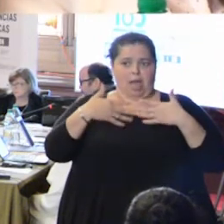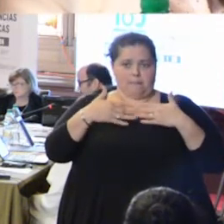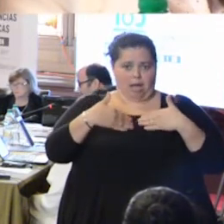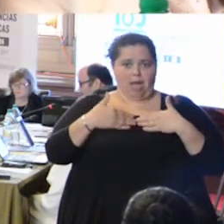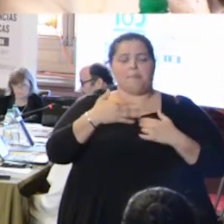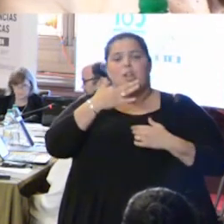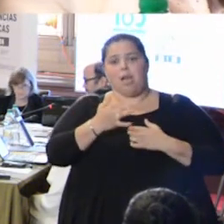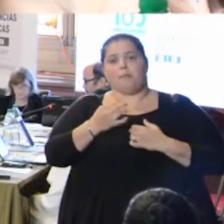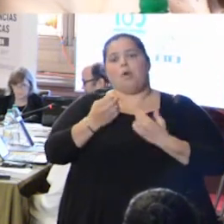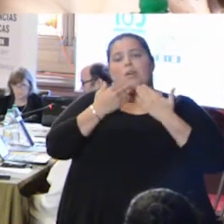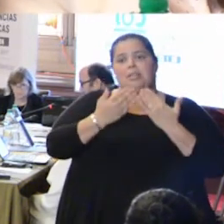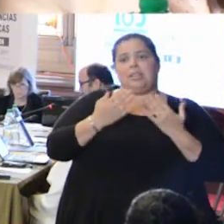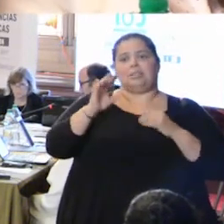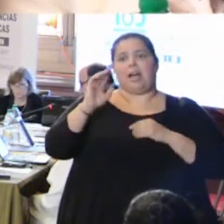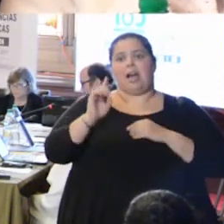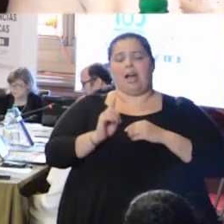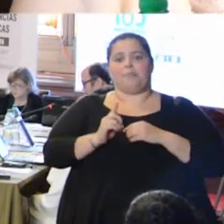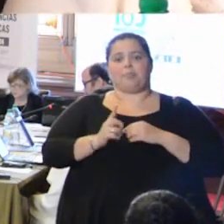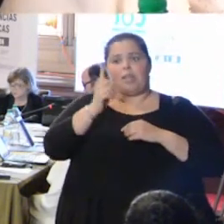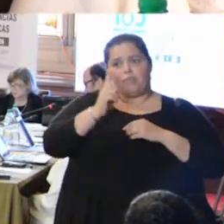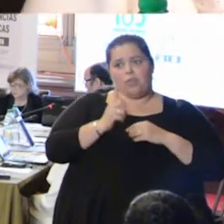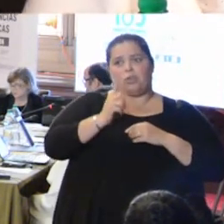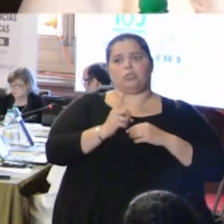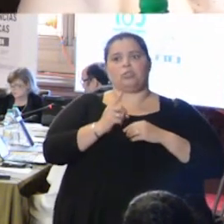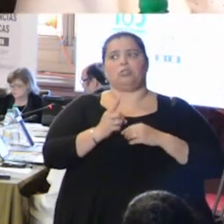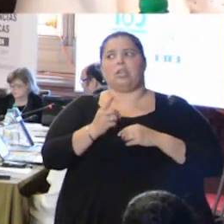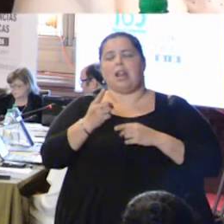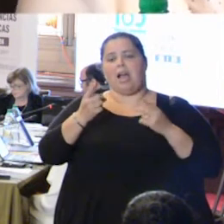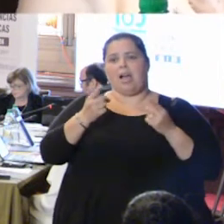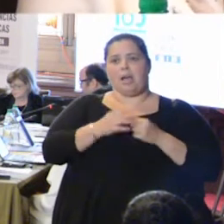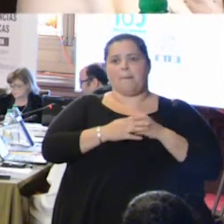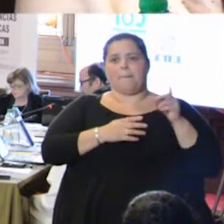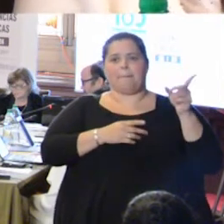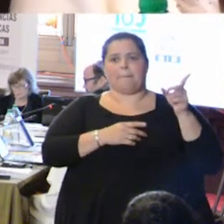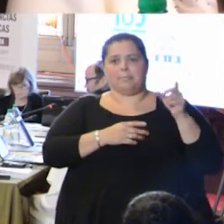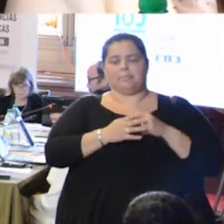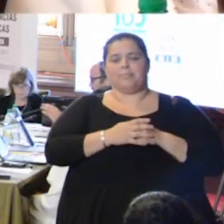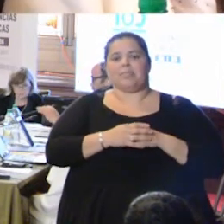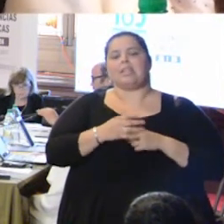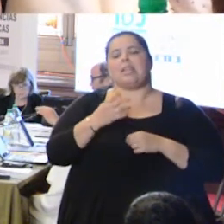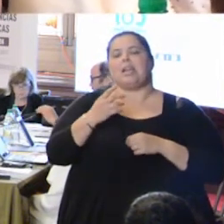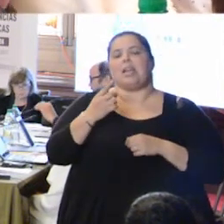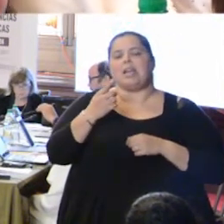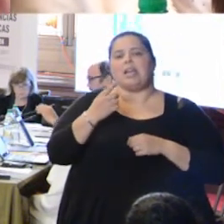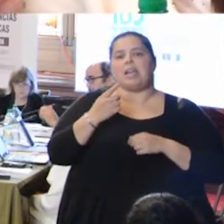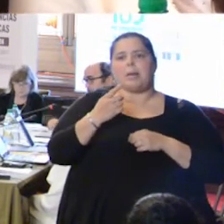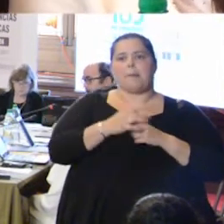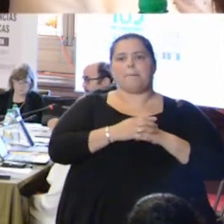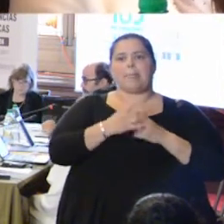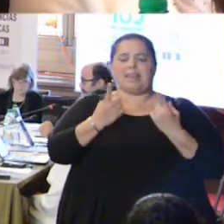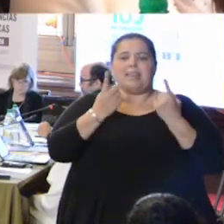Dios y a la conciencia democrática que hay en nuestro país, no llegamos a los extremos de otros países, pero sin duda es